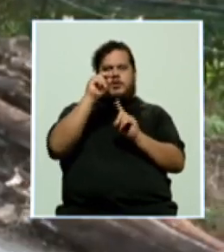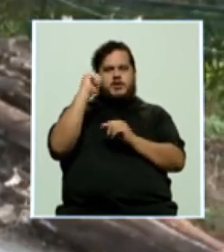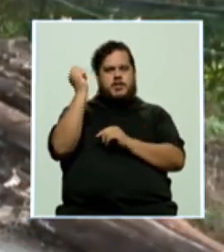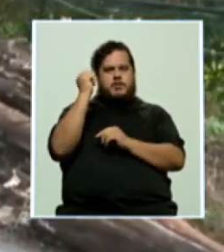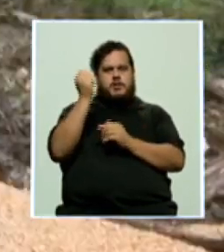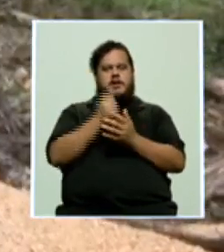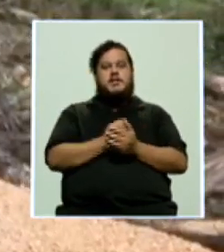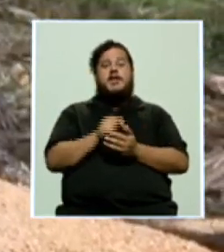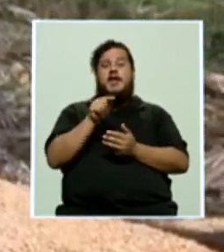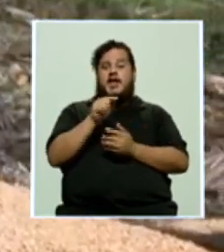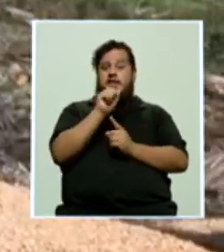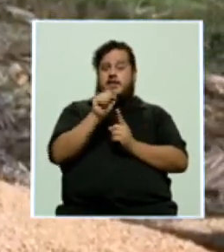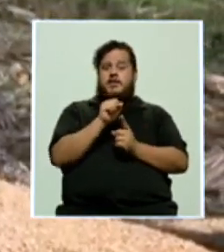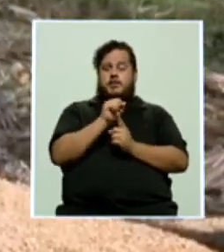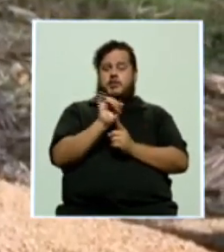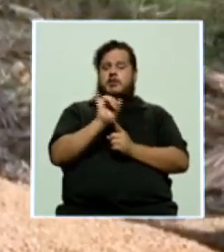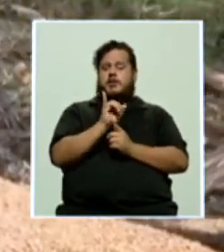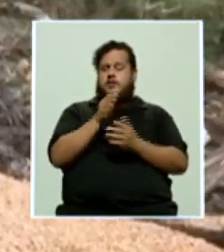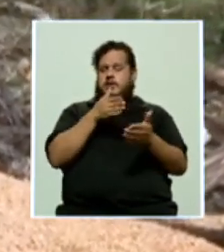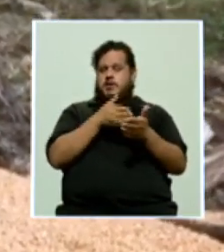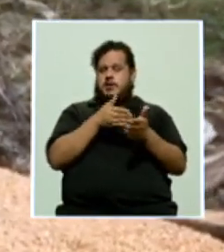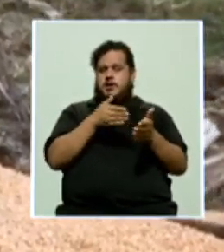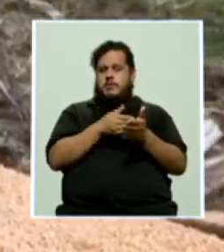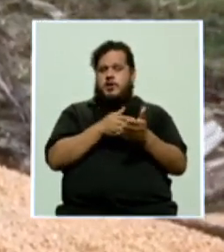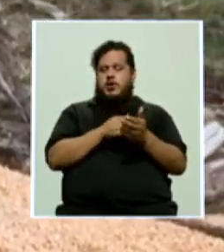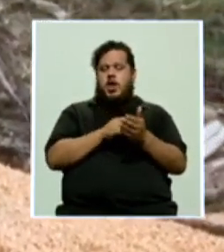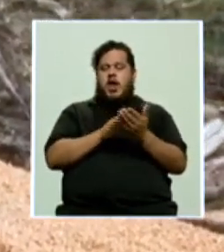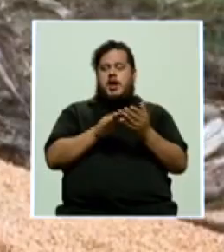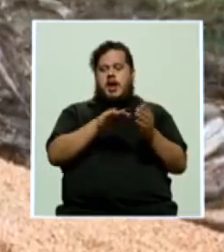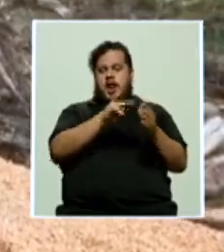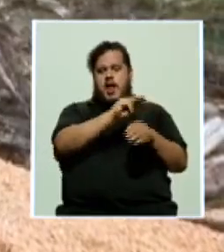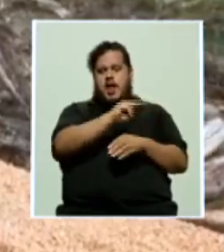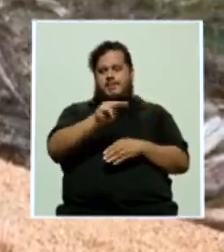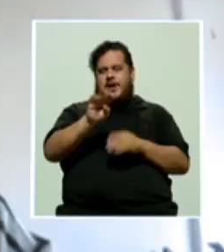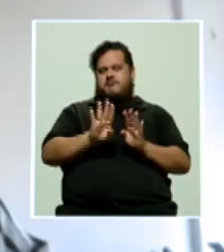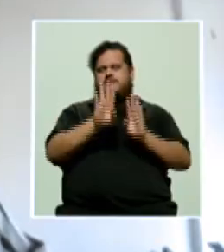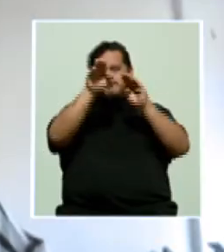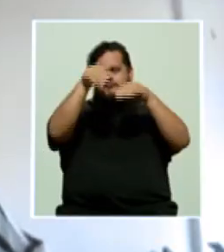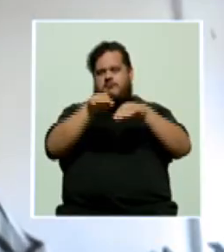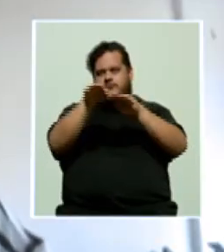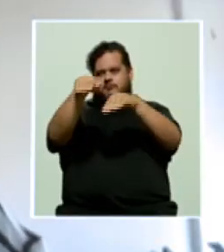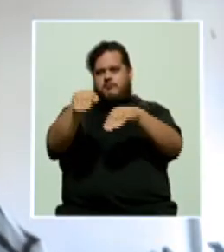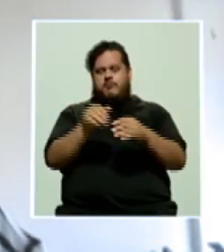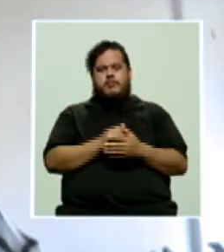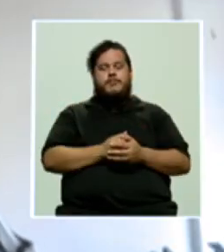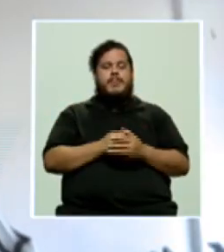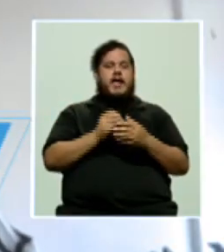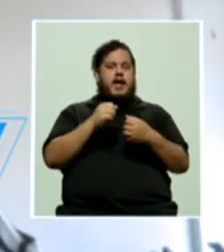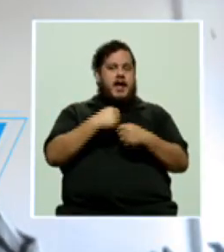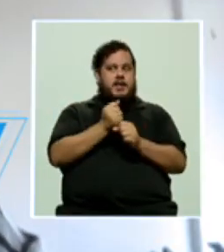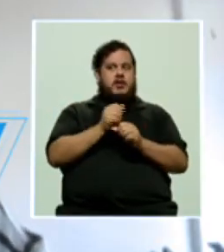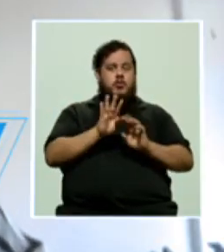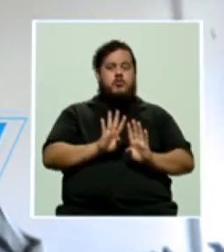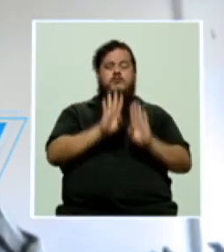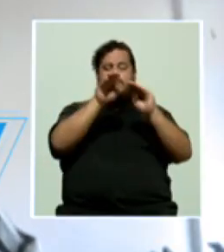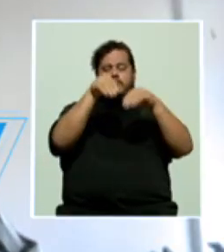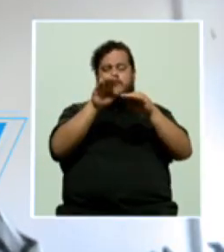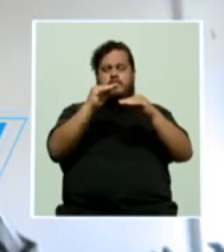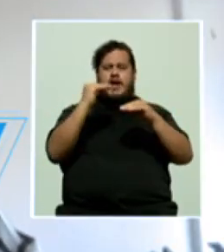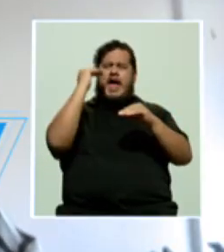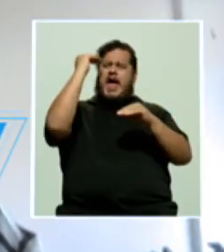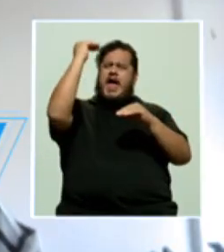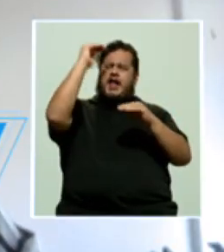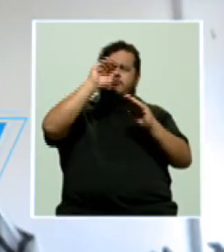Estas condiciones ventosas también están afectando los oleajes en las costas del Caribe. Generando oleaje alto en el